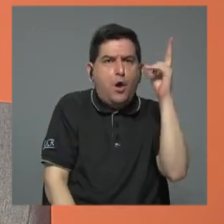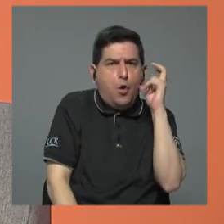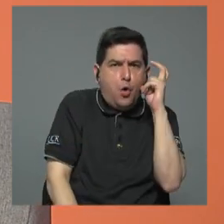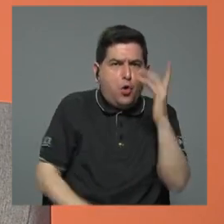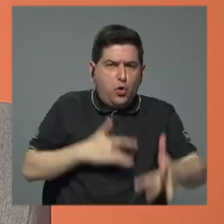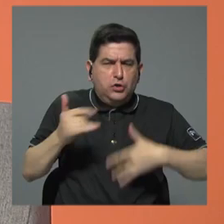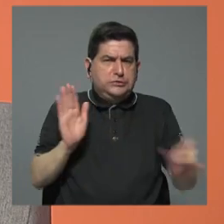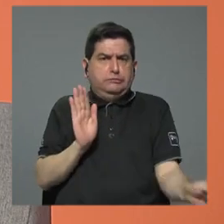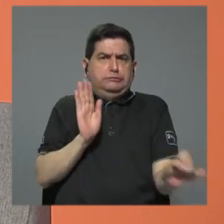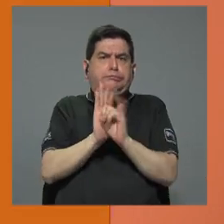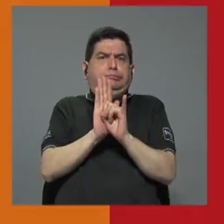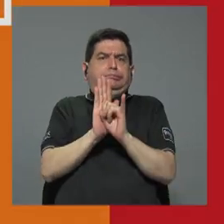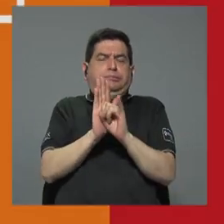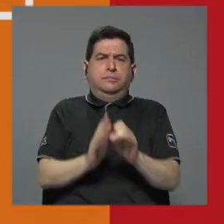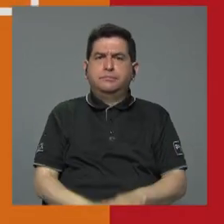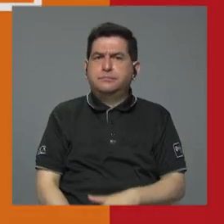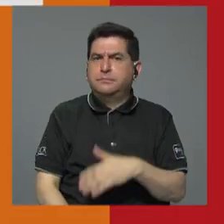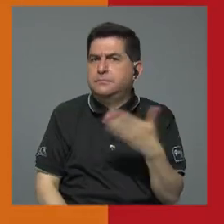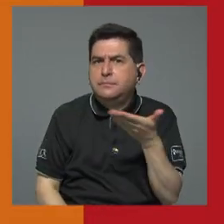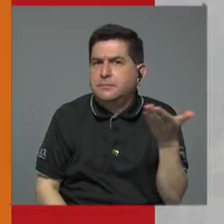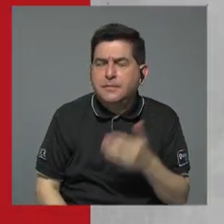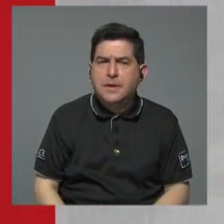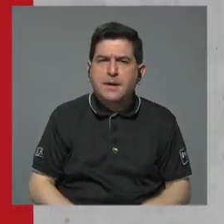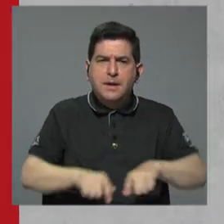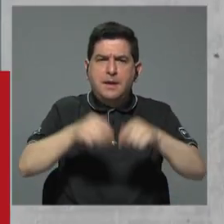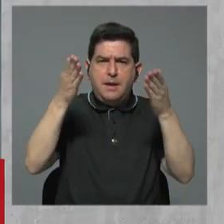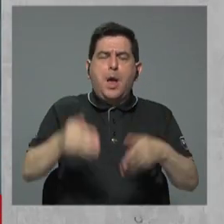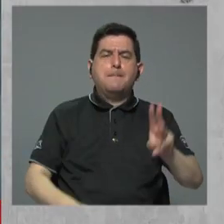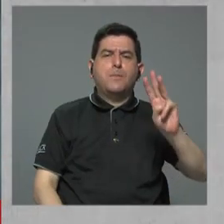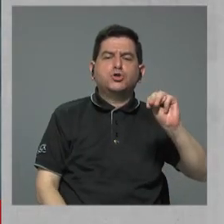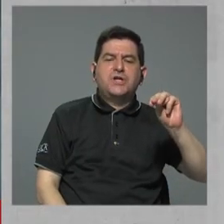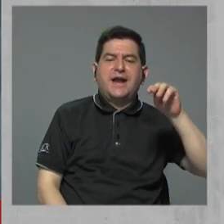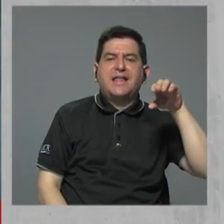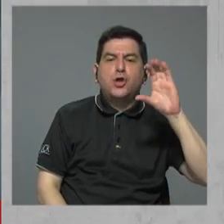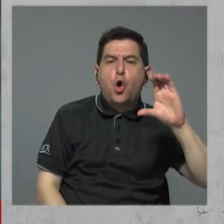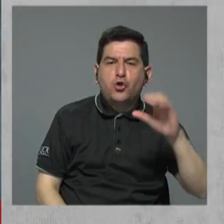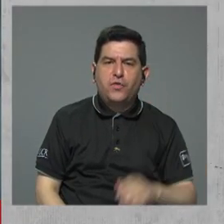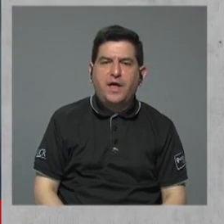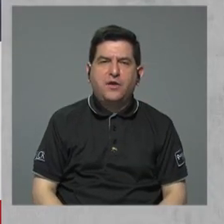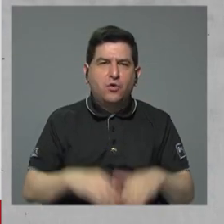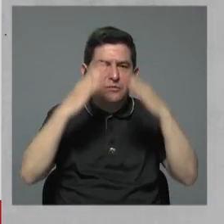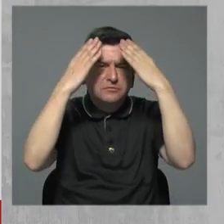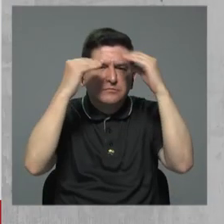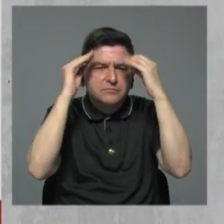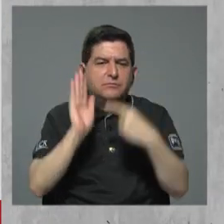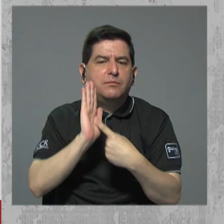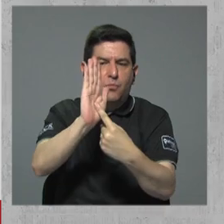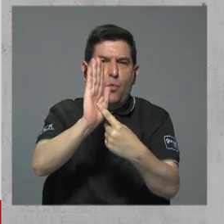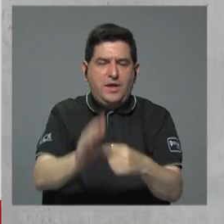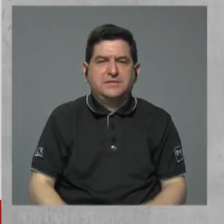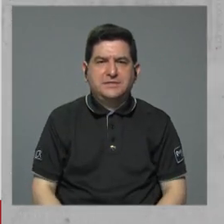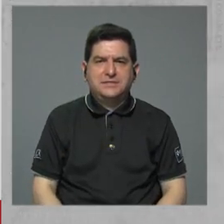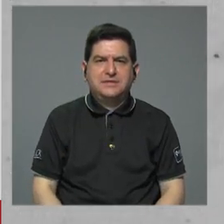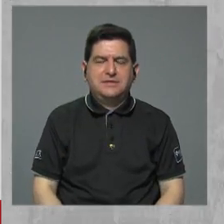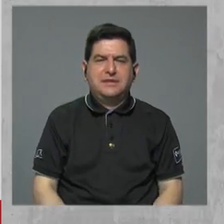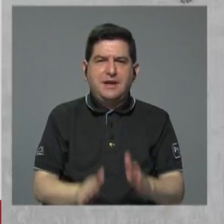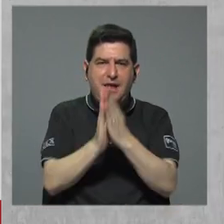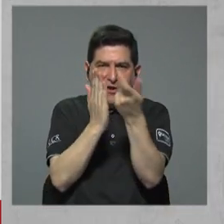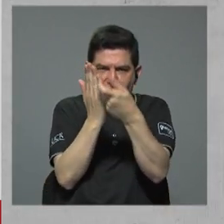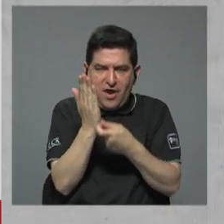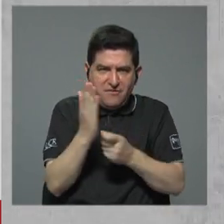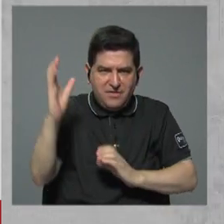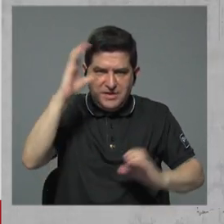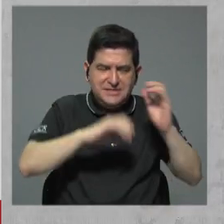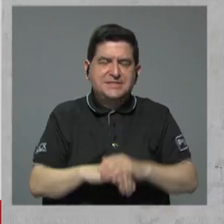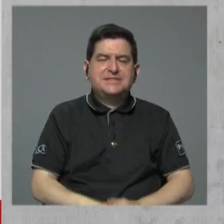sientan identificadas. Claro. Y es que la periodista Montserrat Cordero hace un reportaje que menciona datos de la revista científica